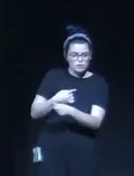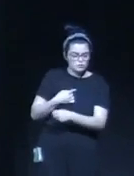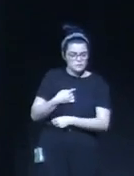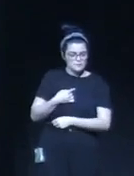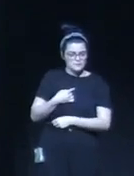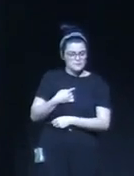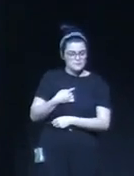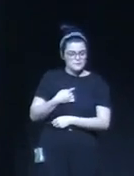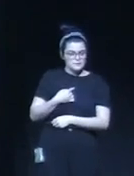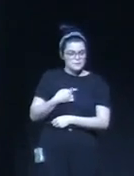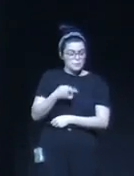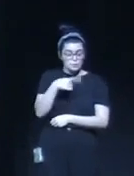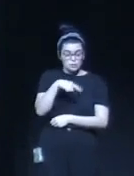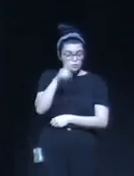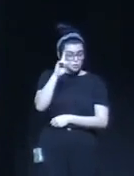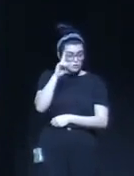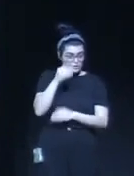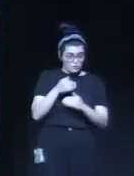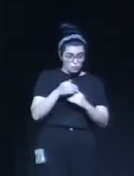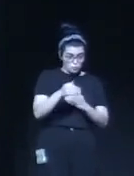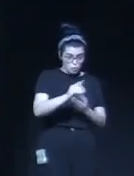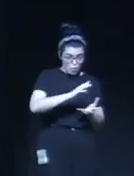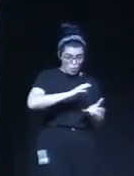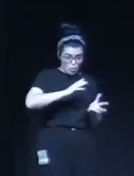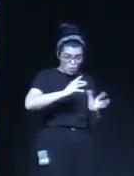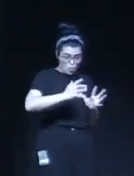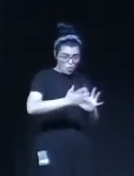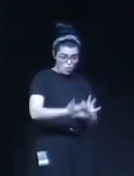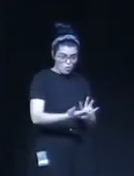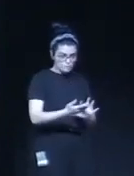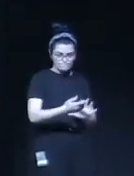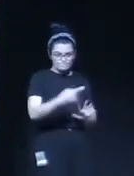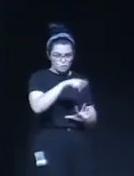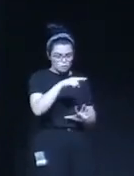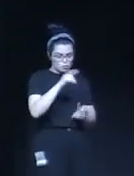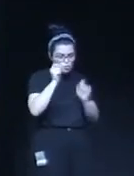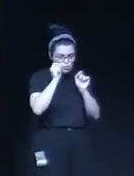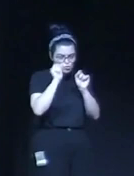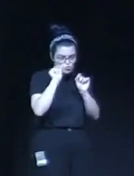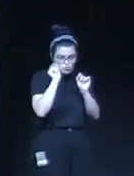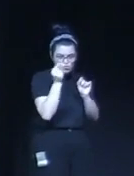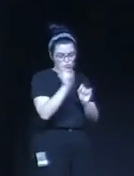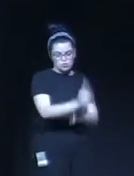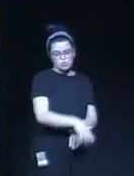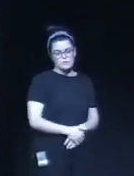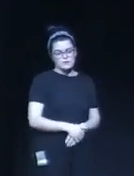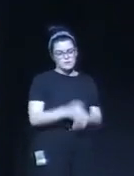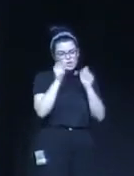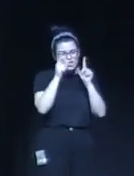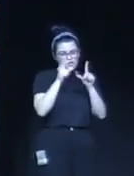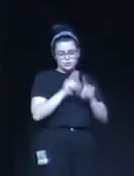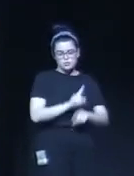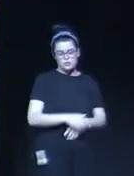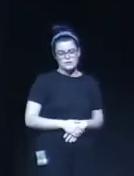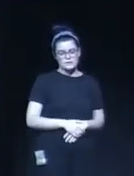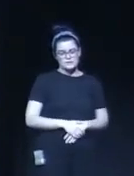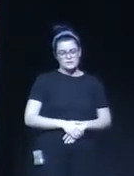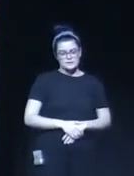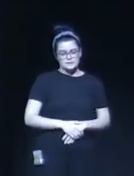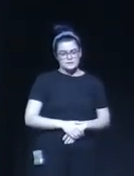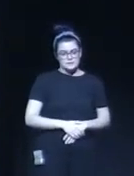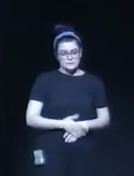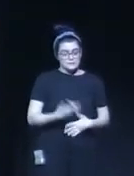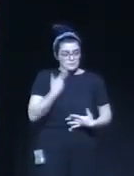No sabéis lo que vais a ver, o sea, lo que os van a poner. Os no decían. Tenéis ni idea. ¿Y qué vamos a